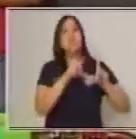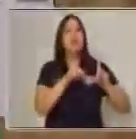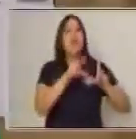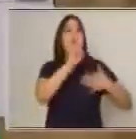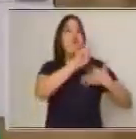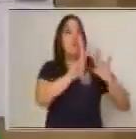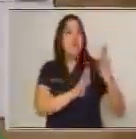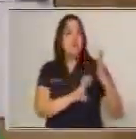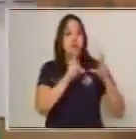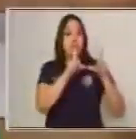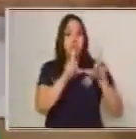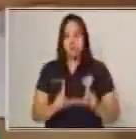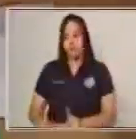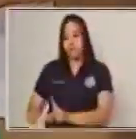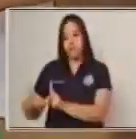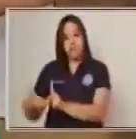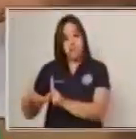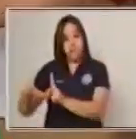vocabulario,